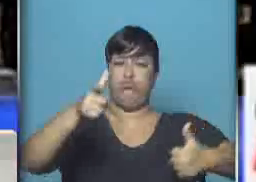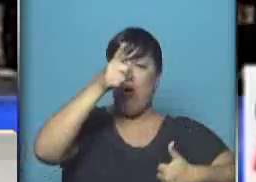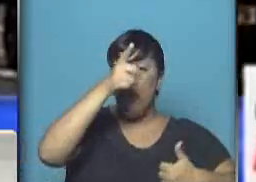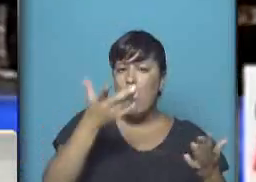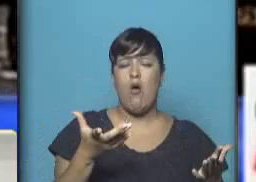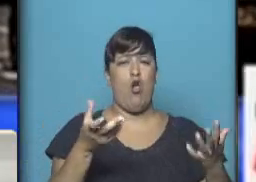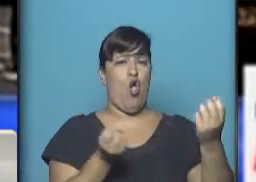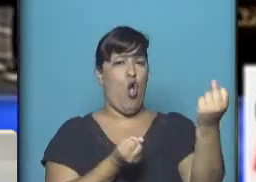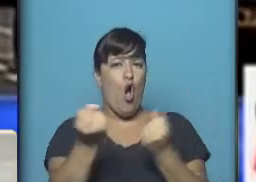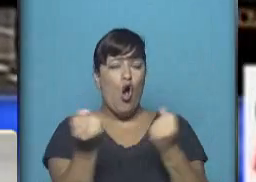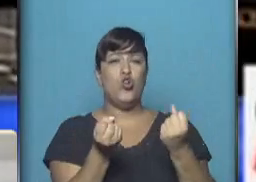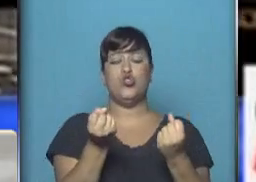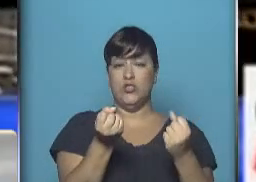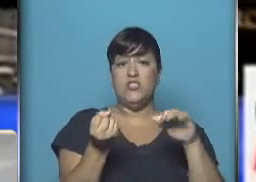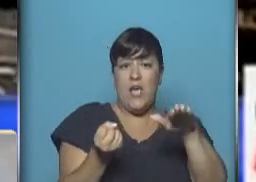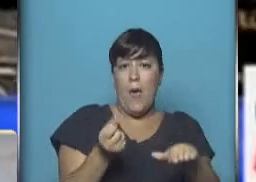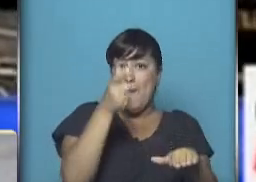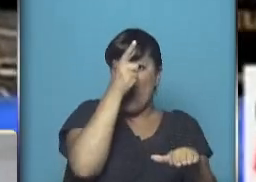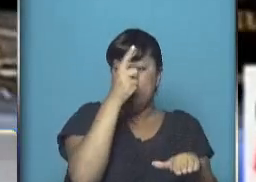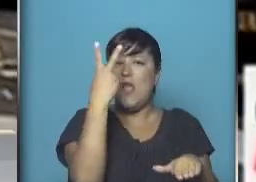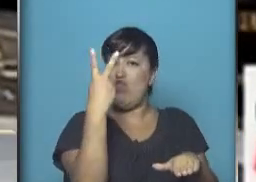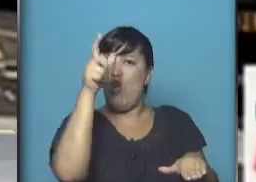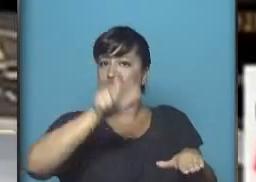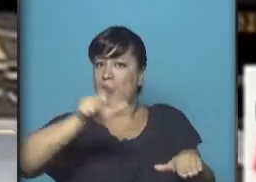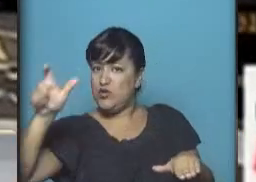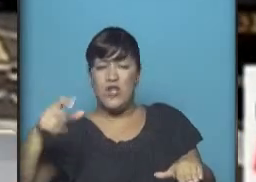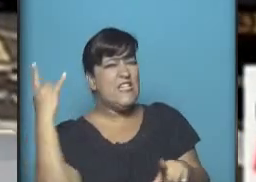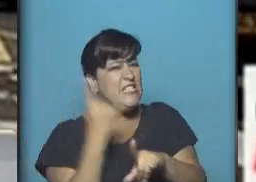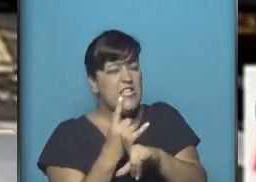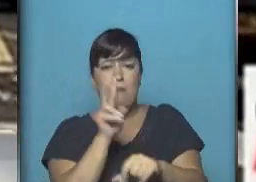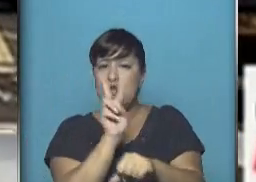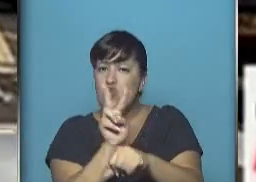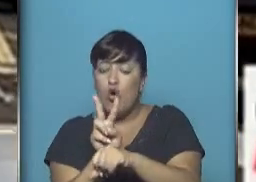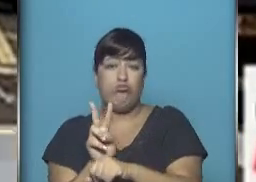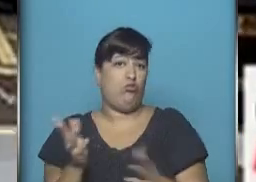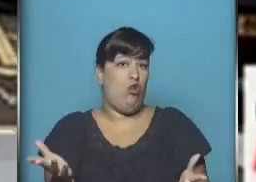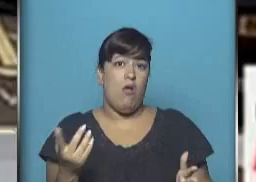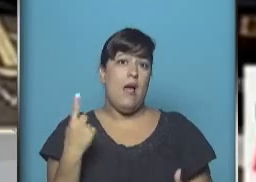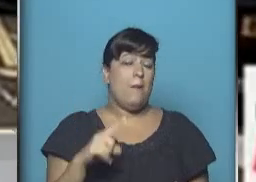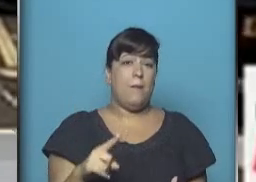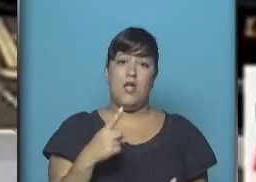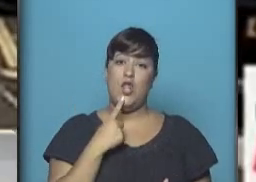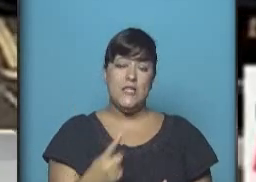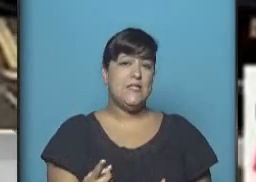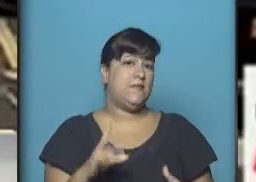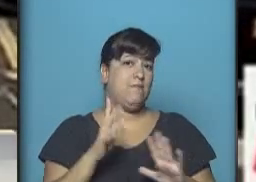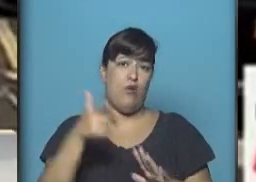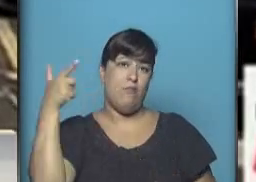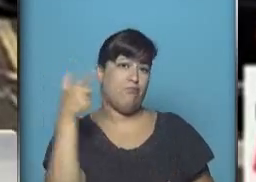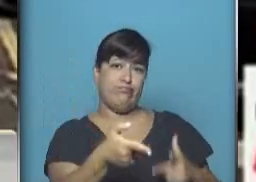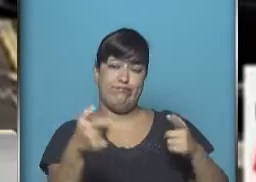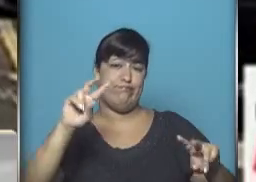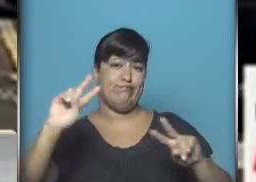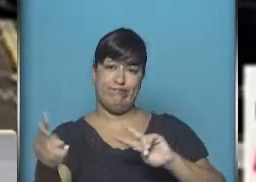coche de policía y al menos dos agentes. Y bueno, uno de ellos habría sido una víctima directa,